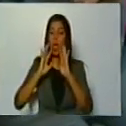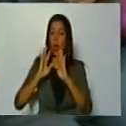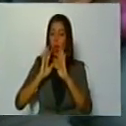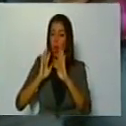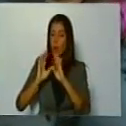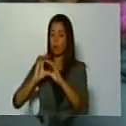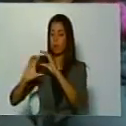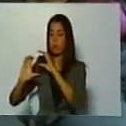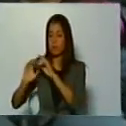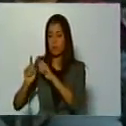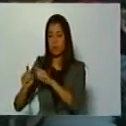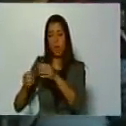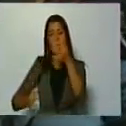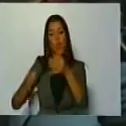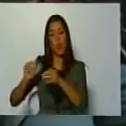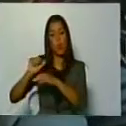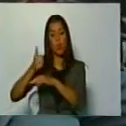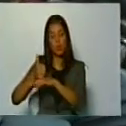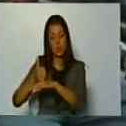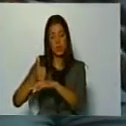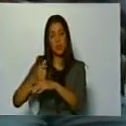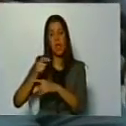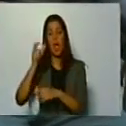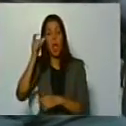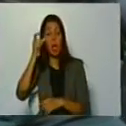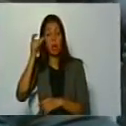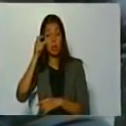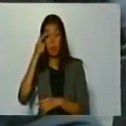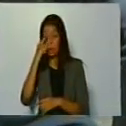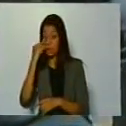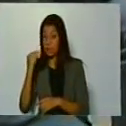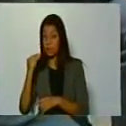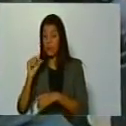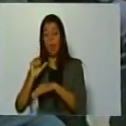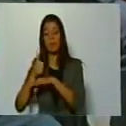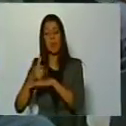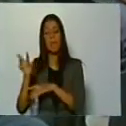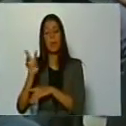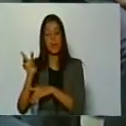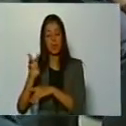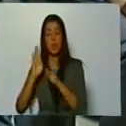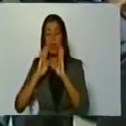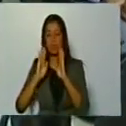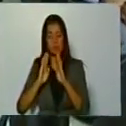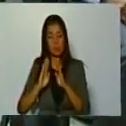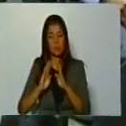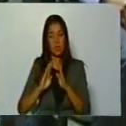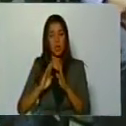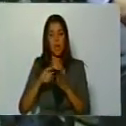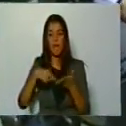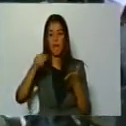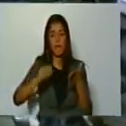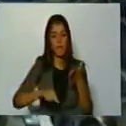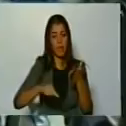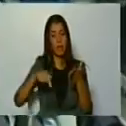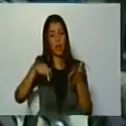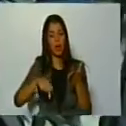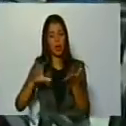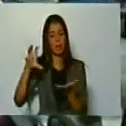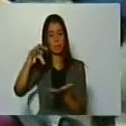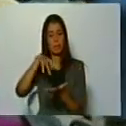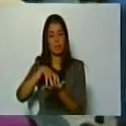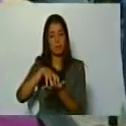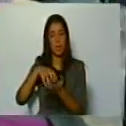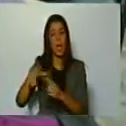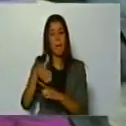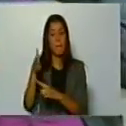Tribunal Supremo de Justicia y al Fiscal General de la República. Dado y firmado en el hemiciclo protocolar del